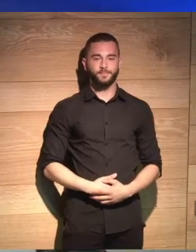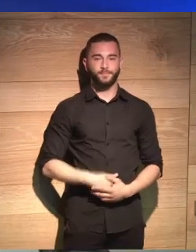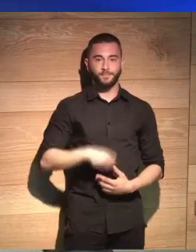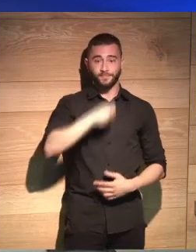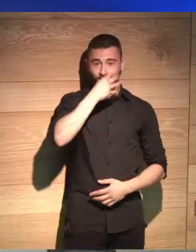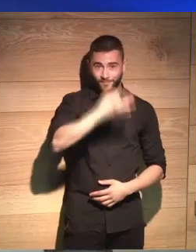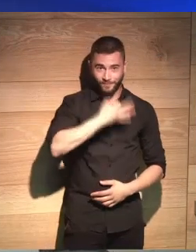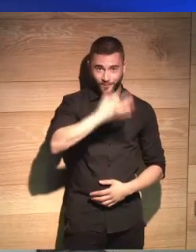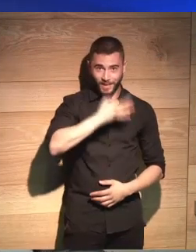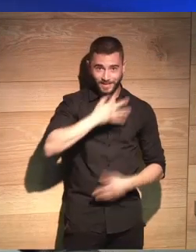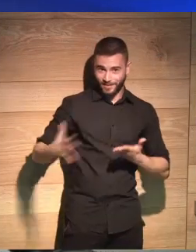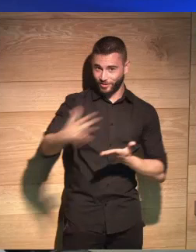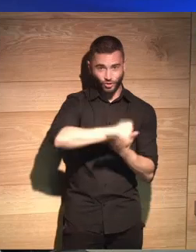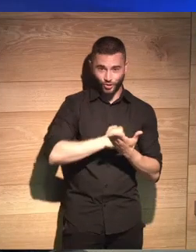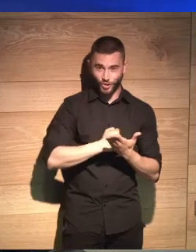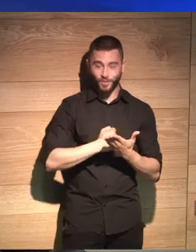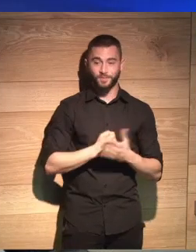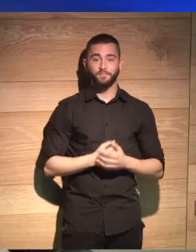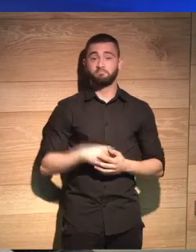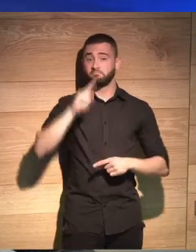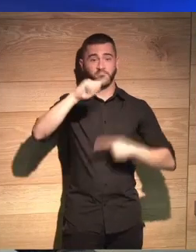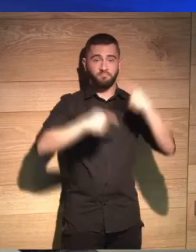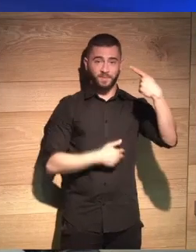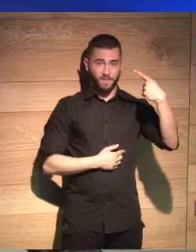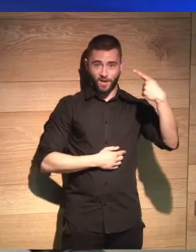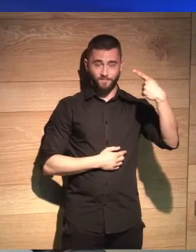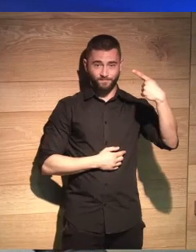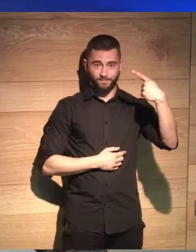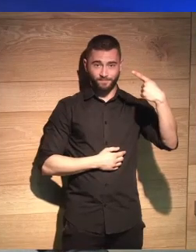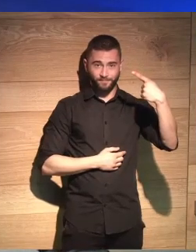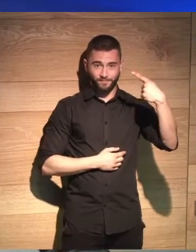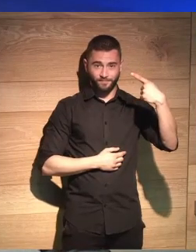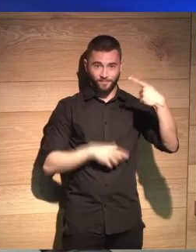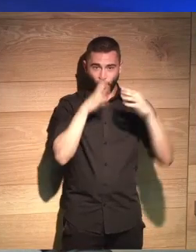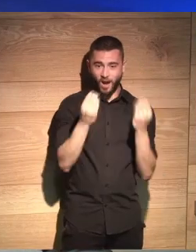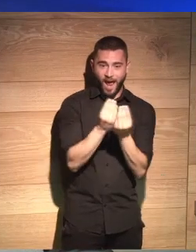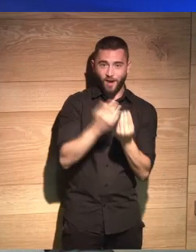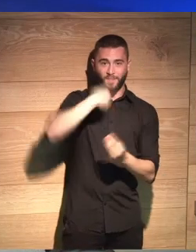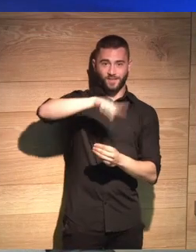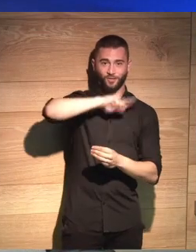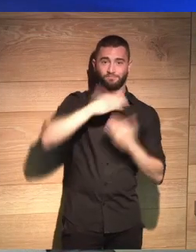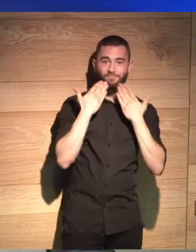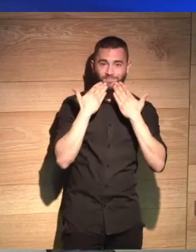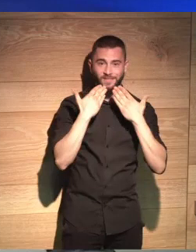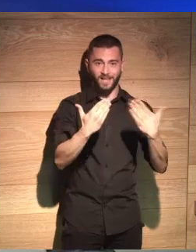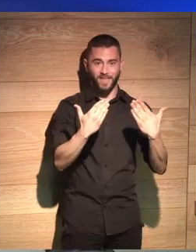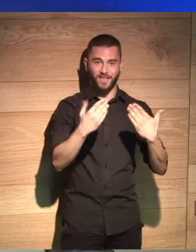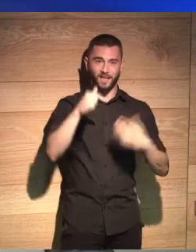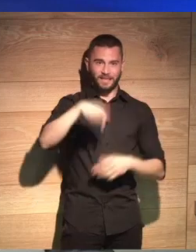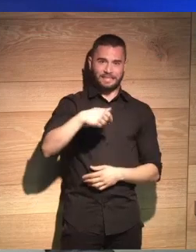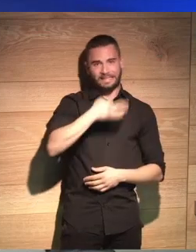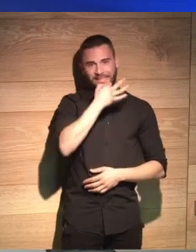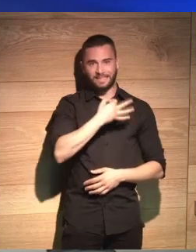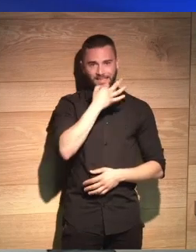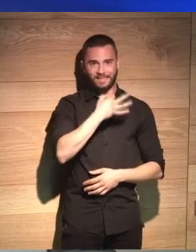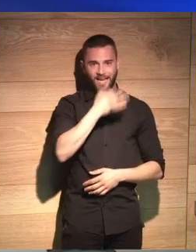Bueno, buenas tardes a todos. En primer lugar, gracias por acompañarnos en esta bochornosa